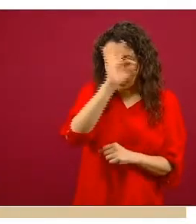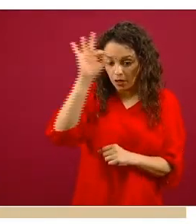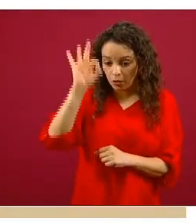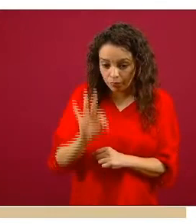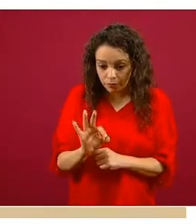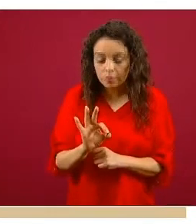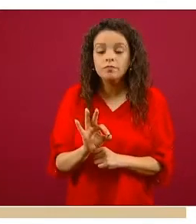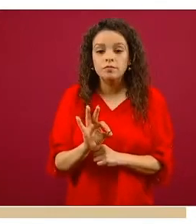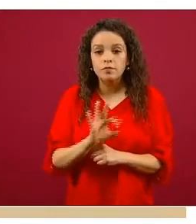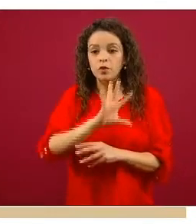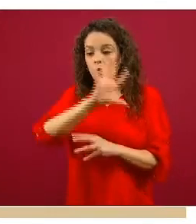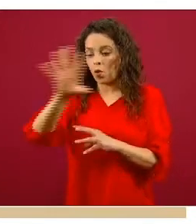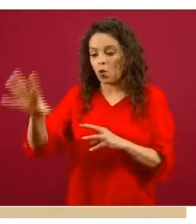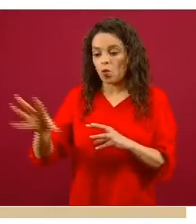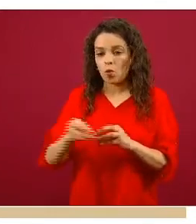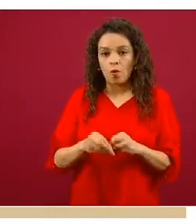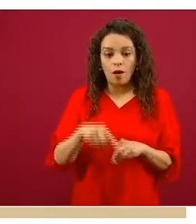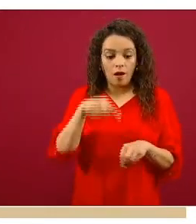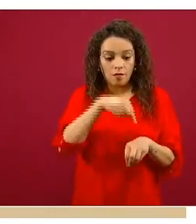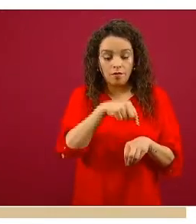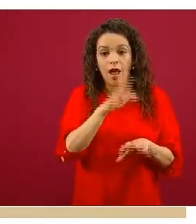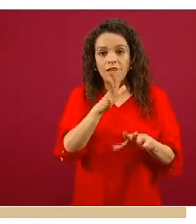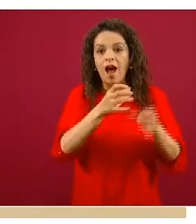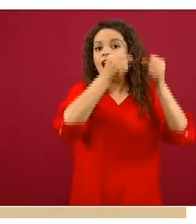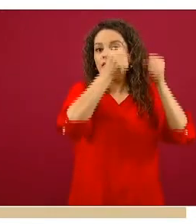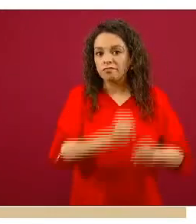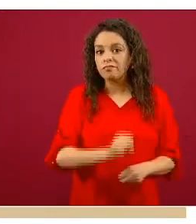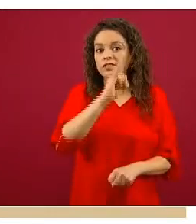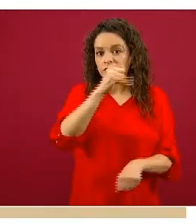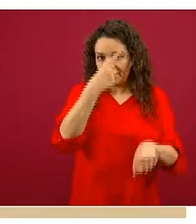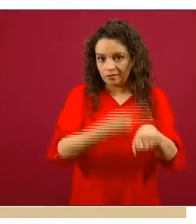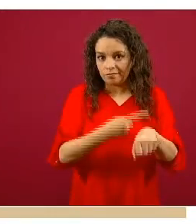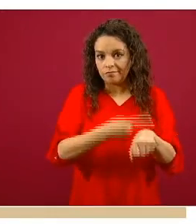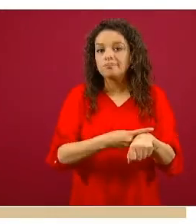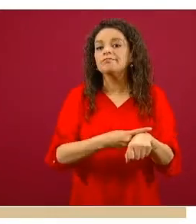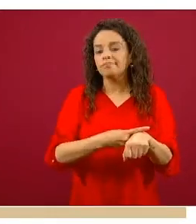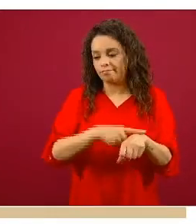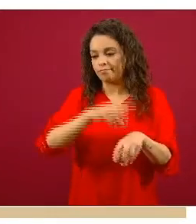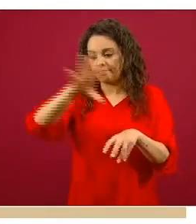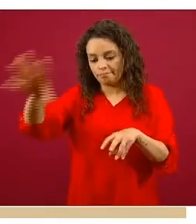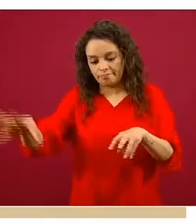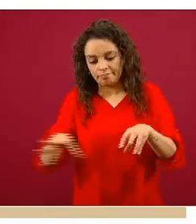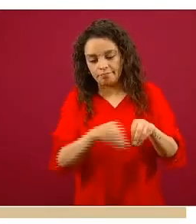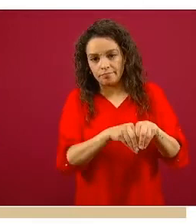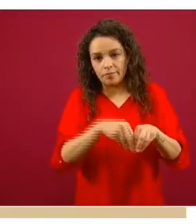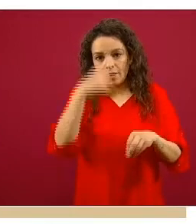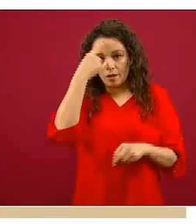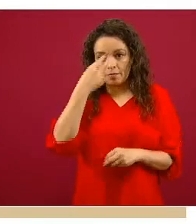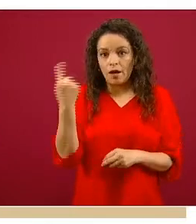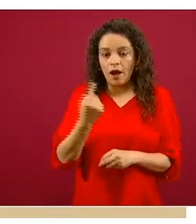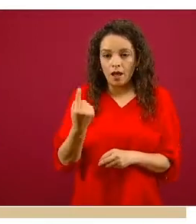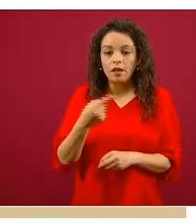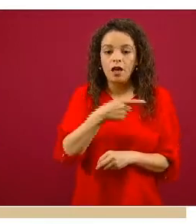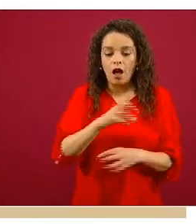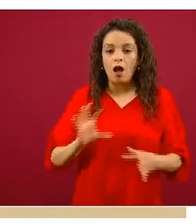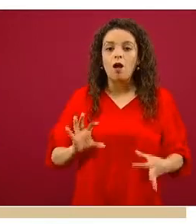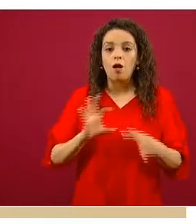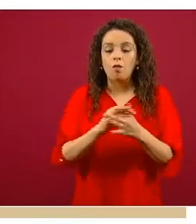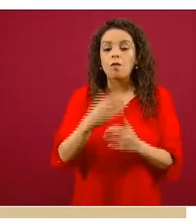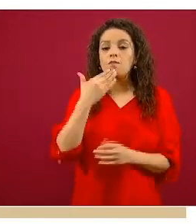estamos sumando a los casos que ya son confirmados para tener un mejor acercamiento con lo esperado. Por eso hablamos